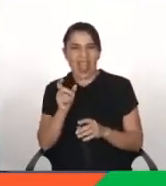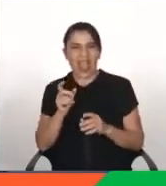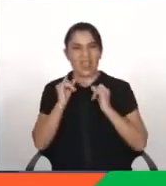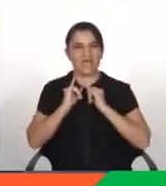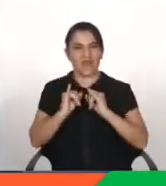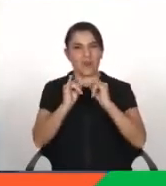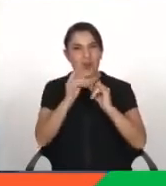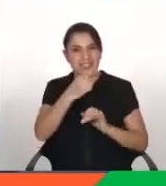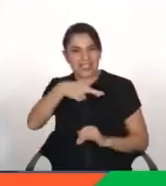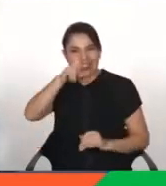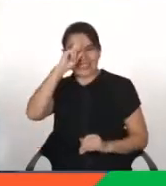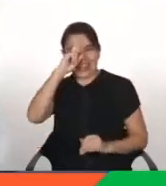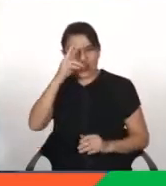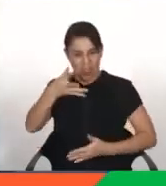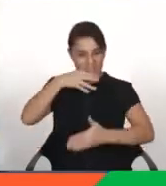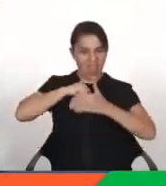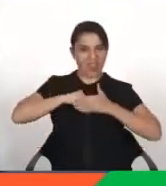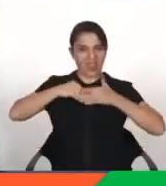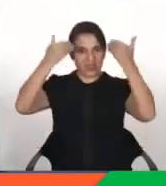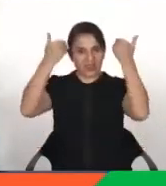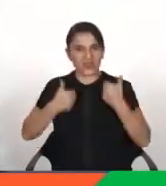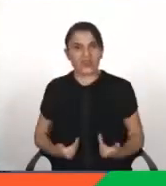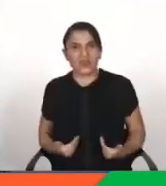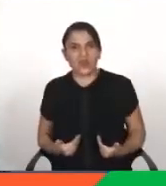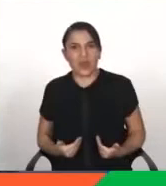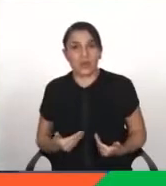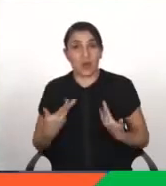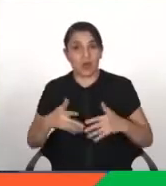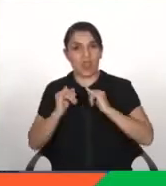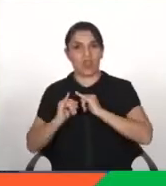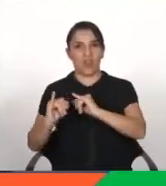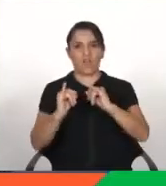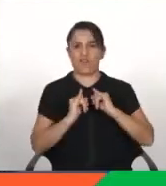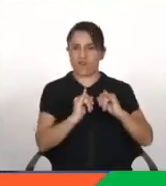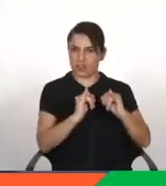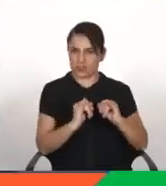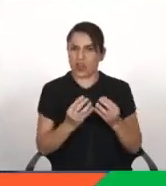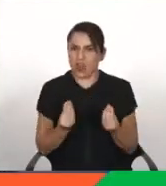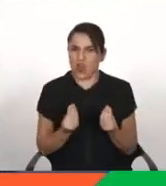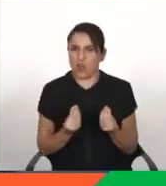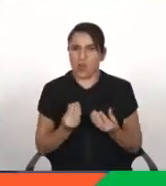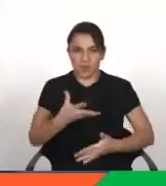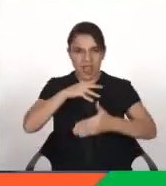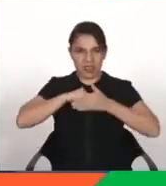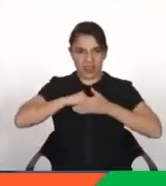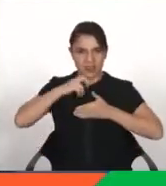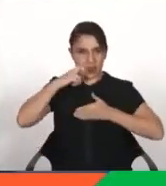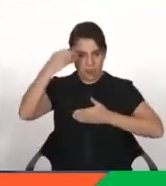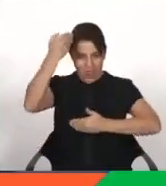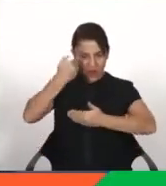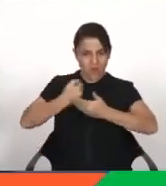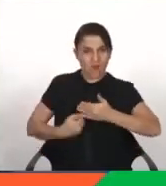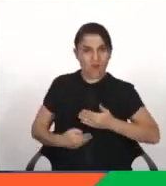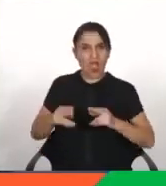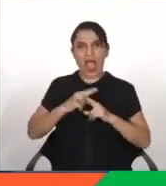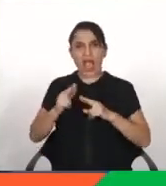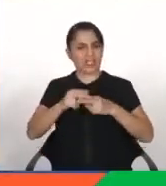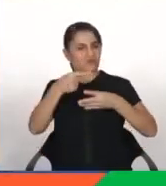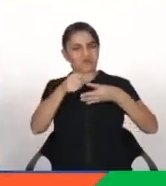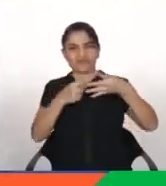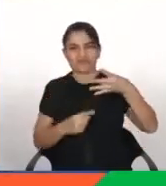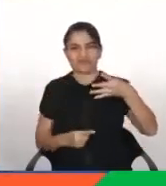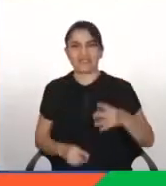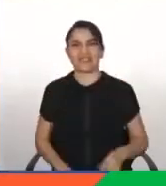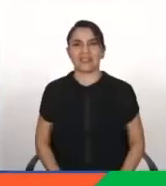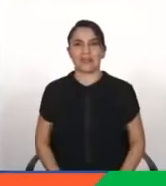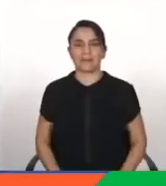impactaron mucho cuando estudié la carrera? Todo esto, o sea, dar a conocer cómo funciona el cuerpo humano, así a grandes rasgos. Vale. Ahora, de repente, así